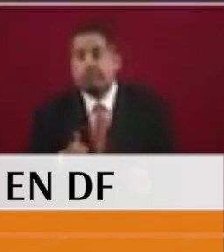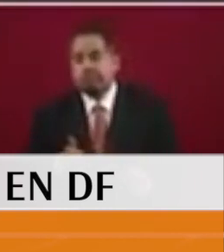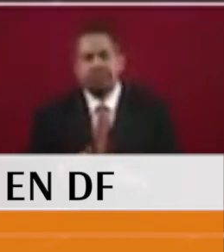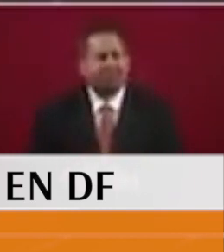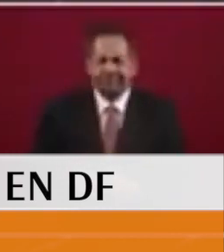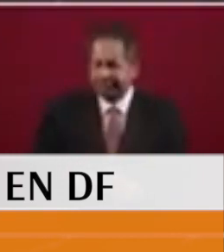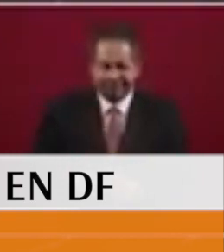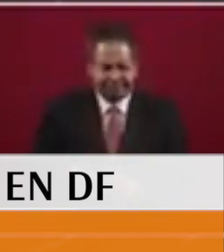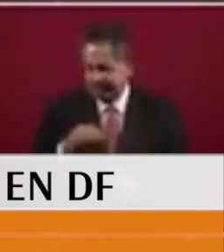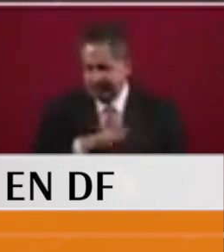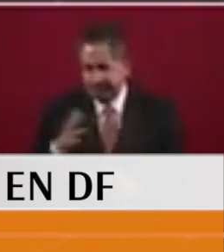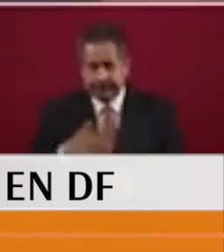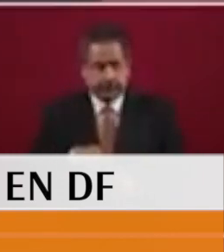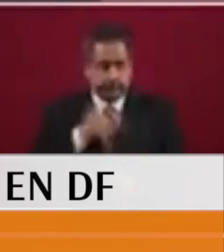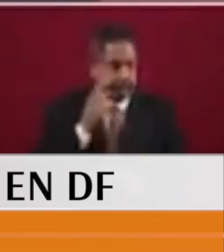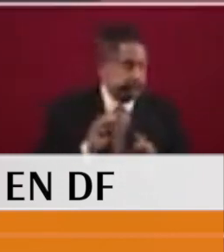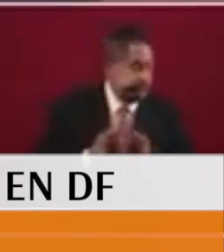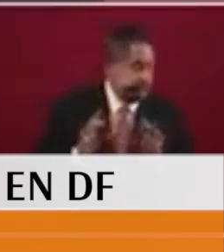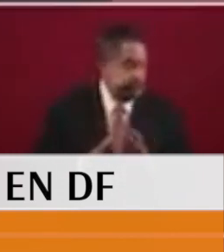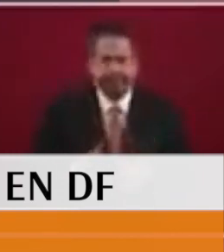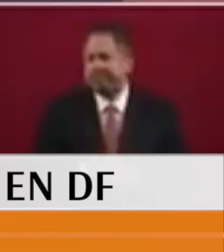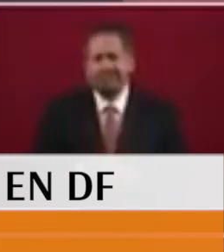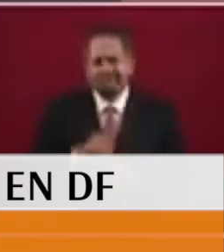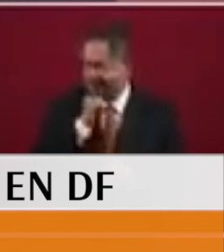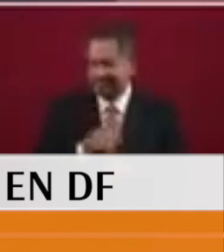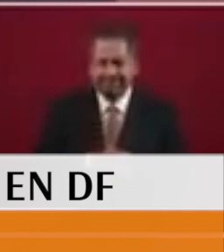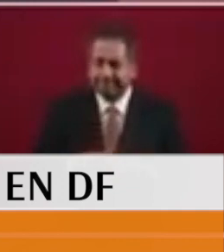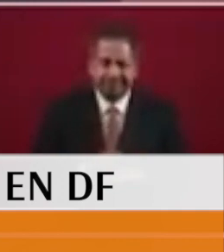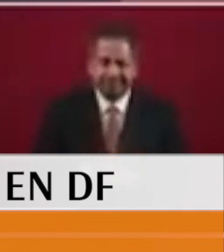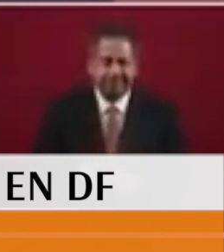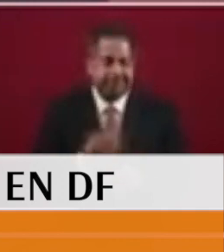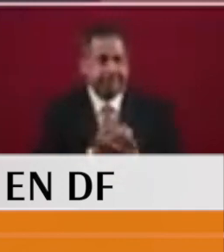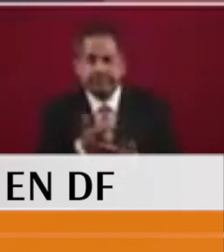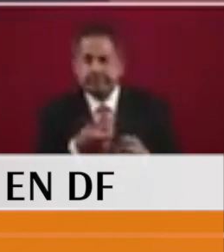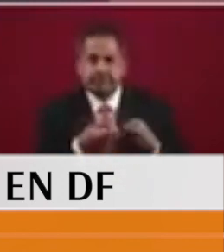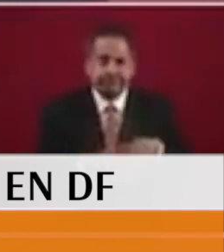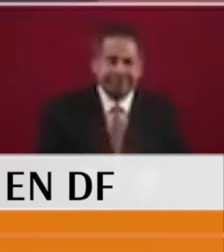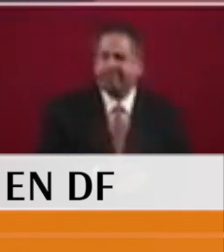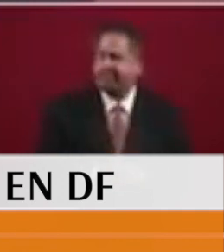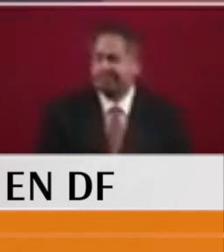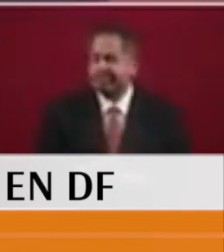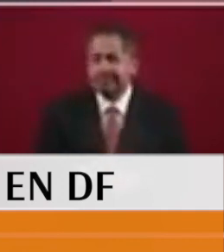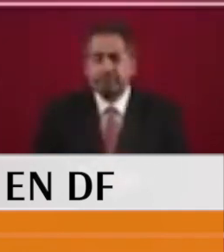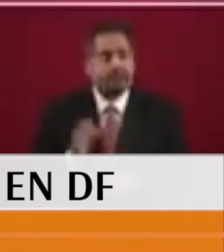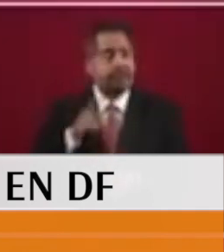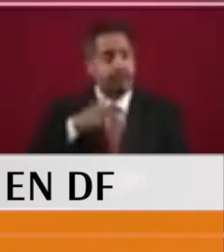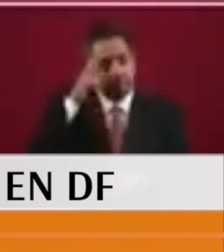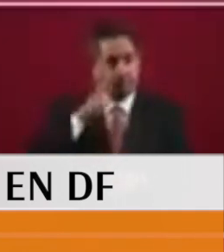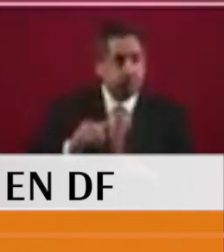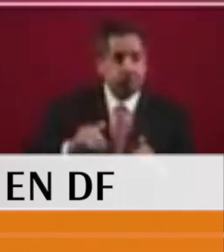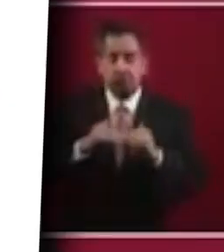ningún riesgo ni para la economía ni para la